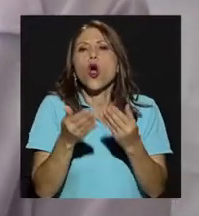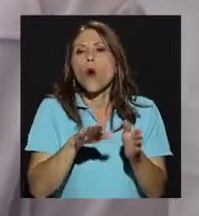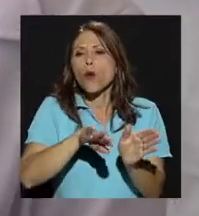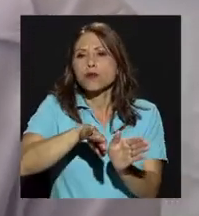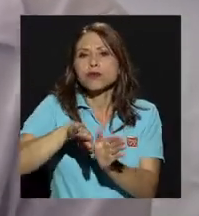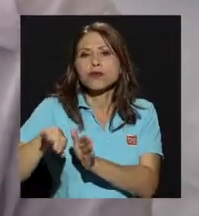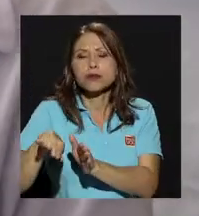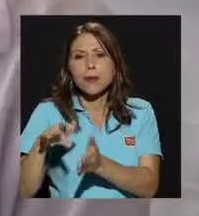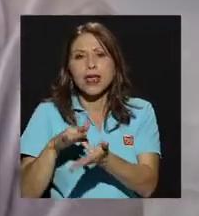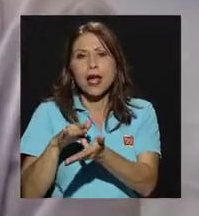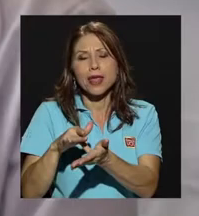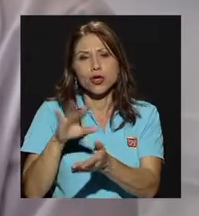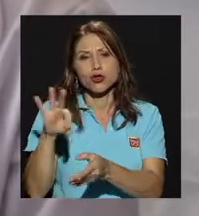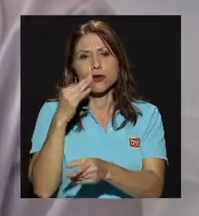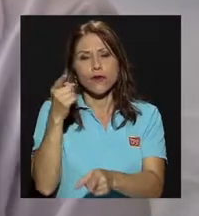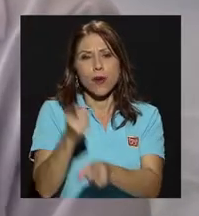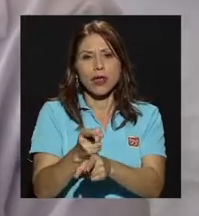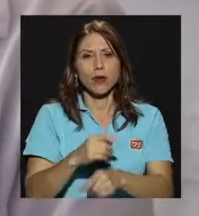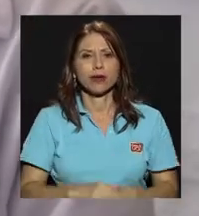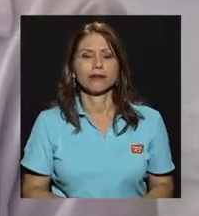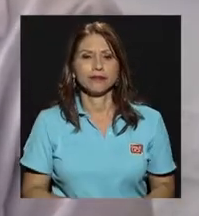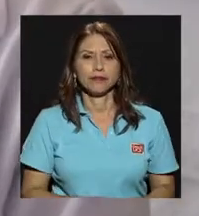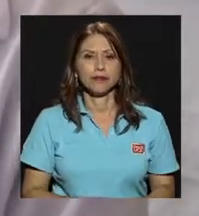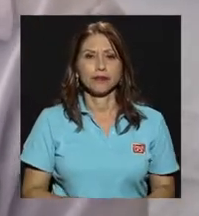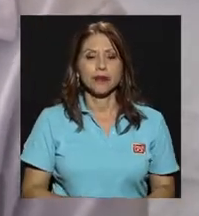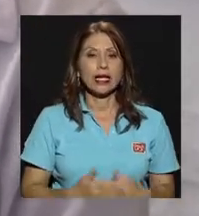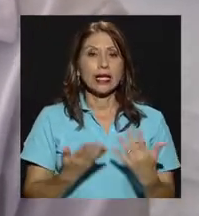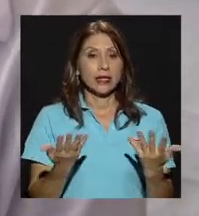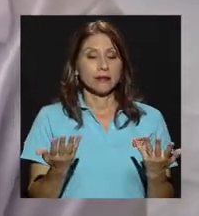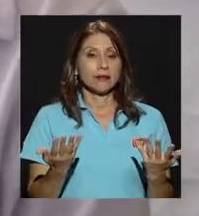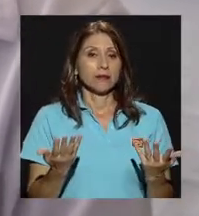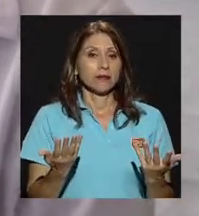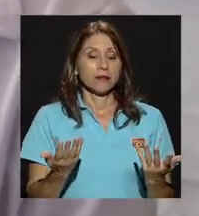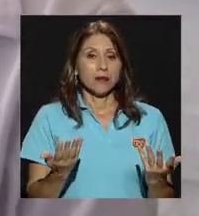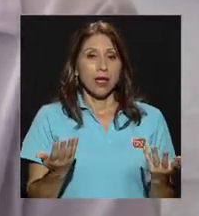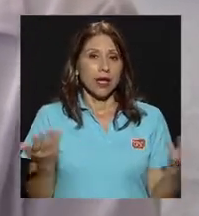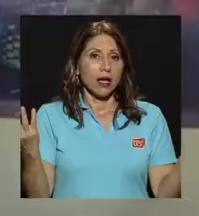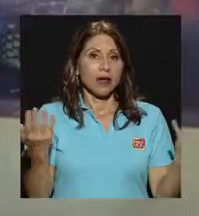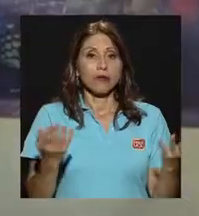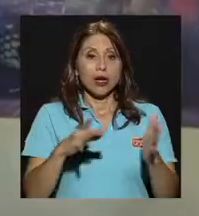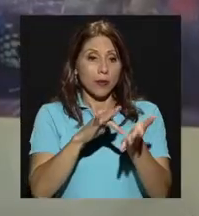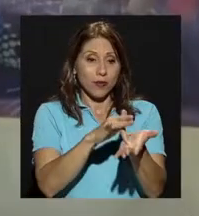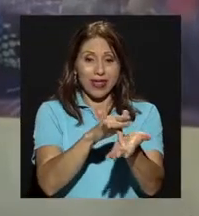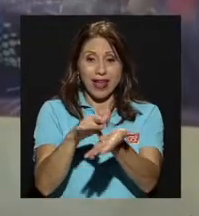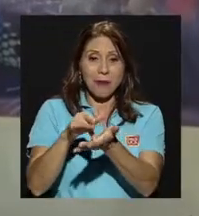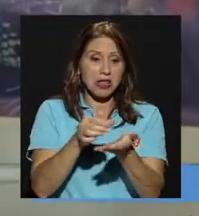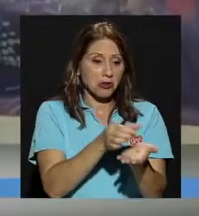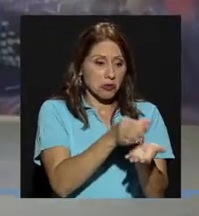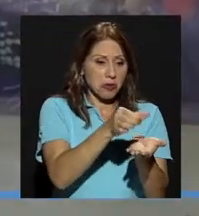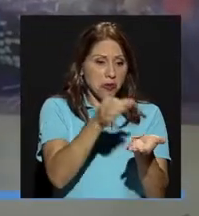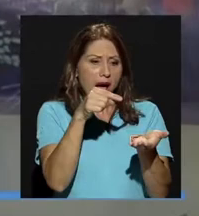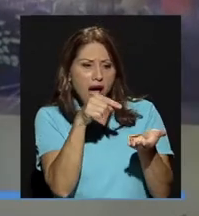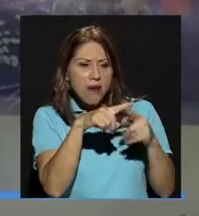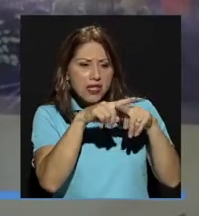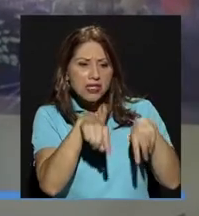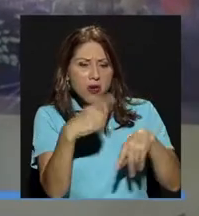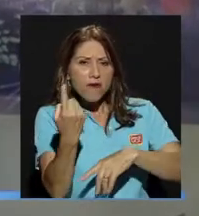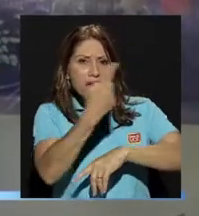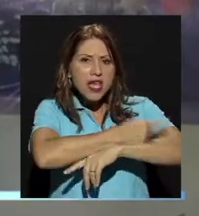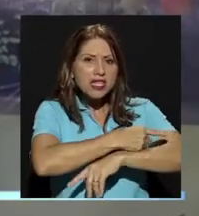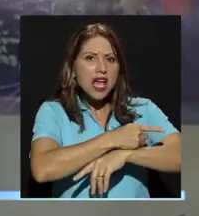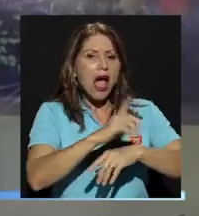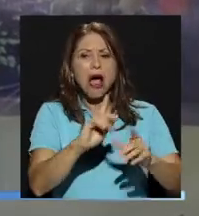adecuado de los medicamentos. El inconveniente que trae de llegar a botar los medicamentos que ya están